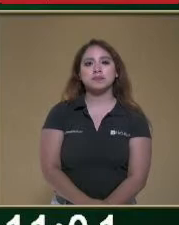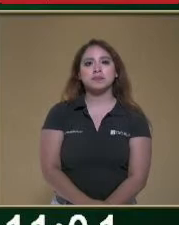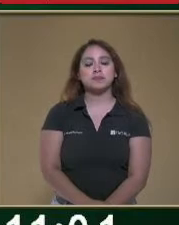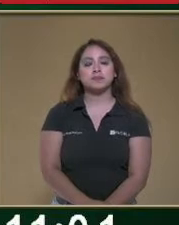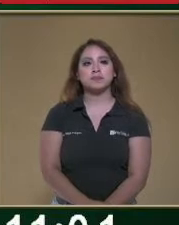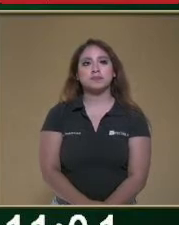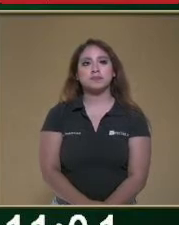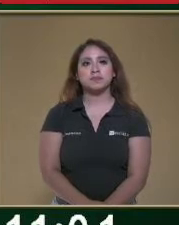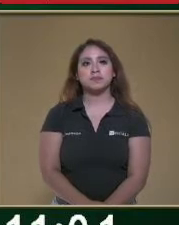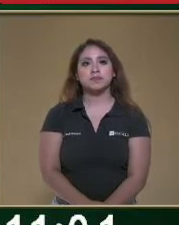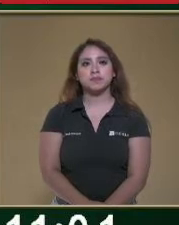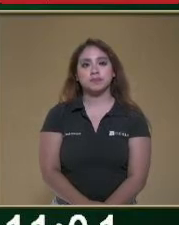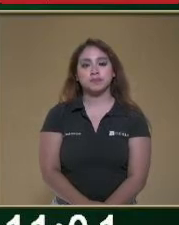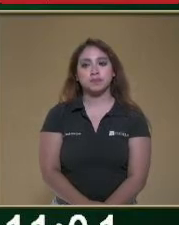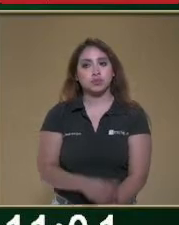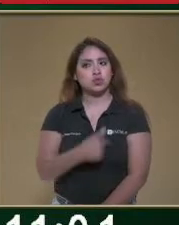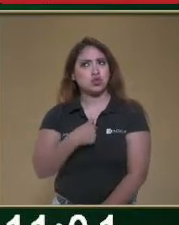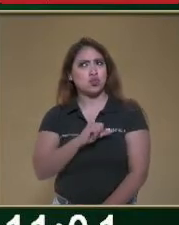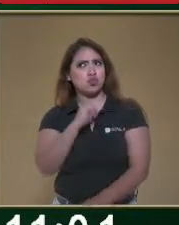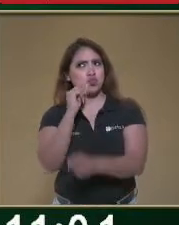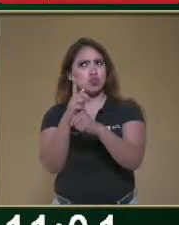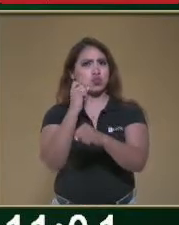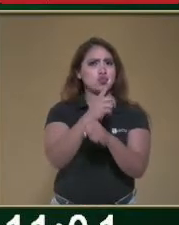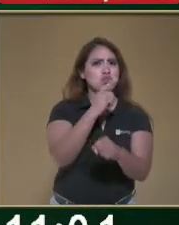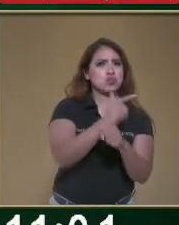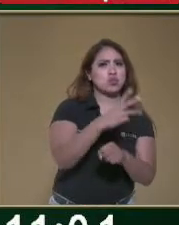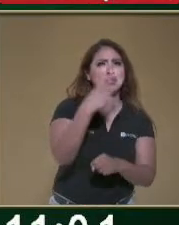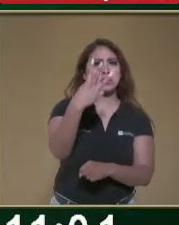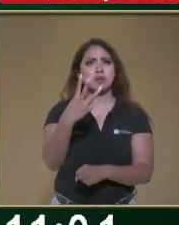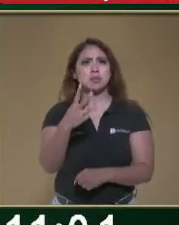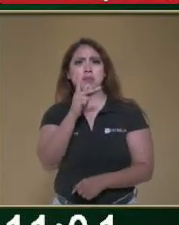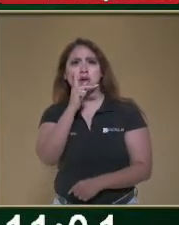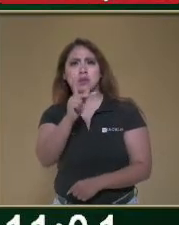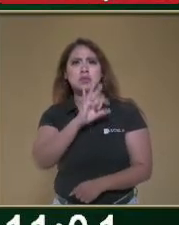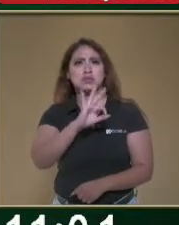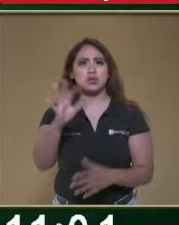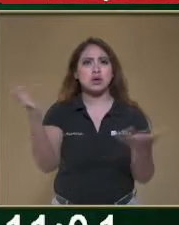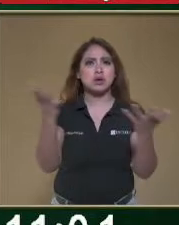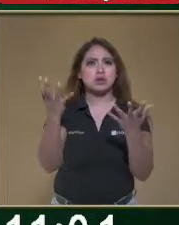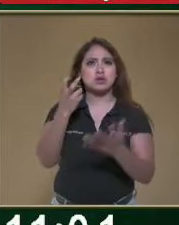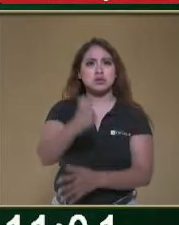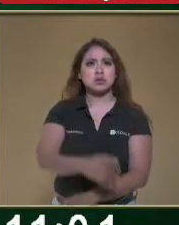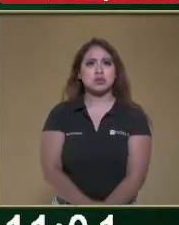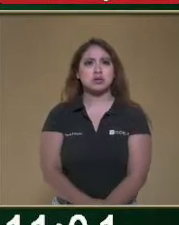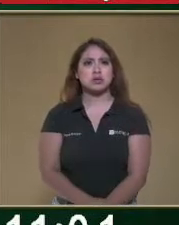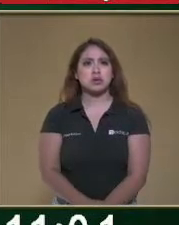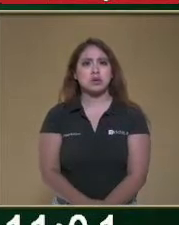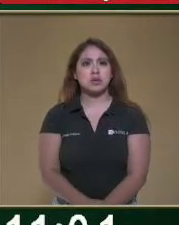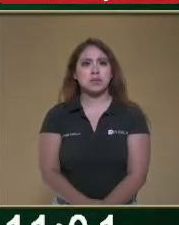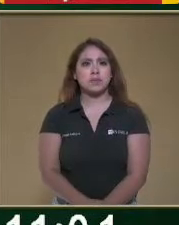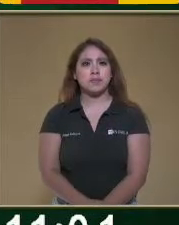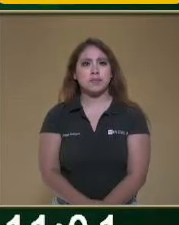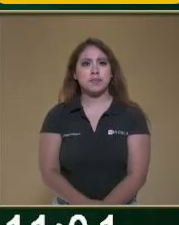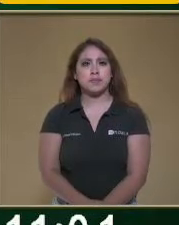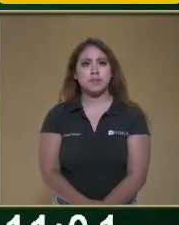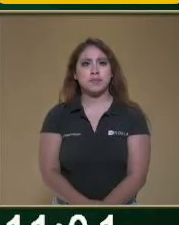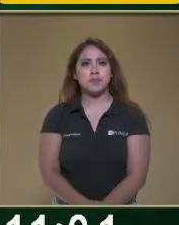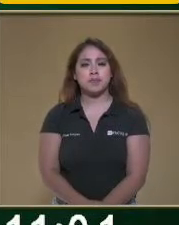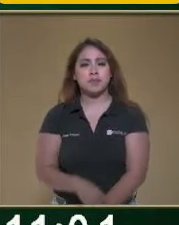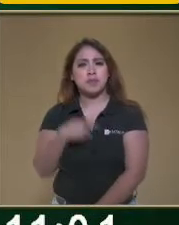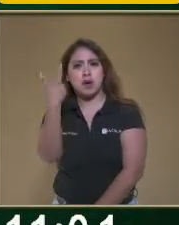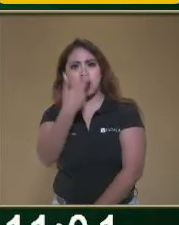que encontrar tres palabras que se puedan formar con esas letras, ¿verdad? Así es. Bueno, obsérvalas muy bien ahí en casita